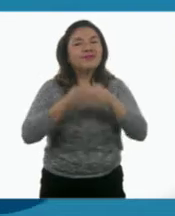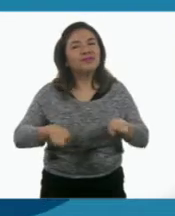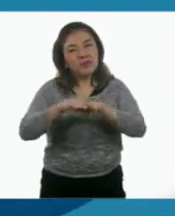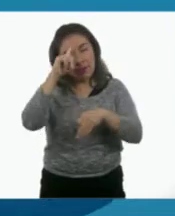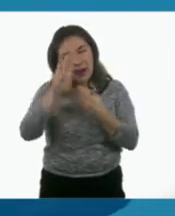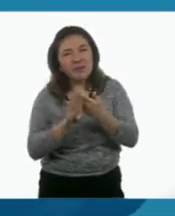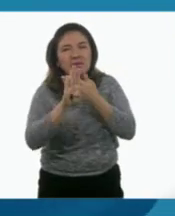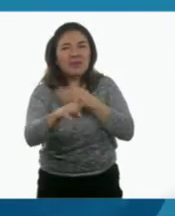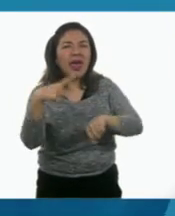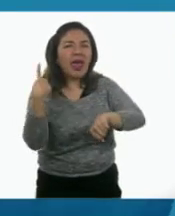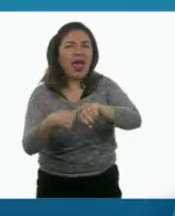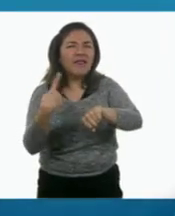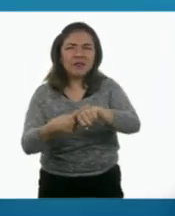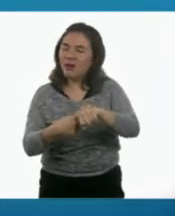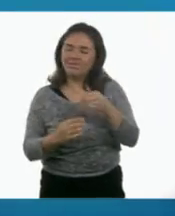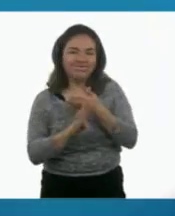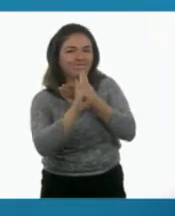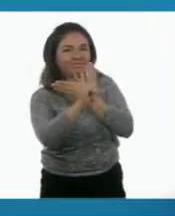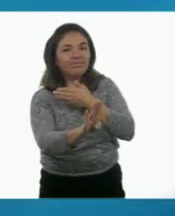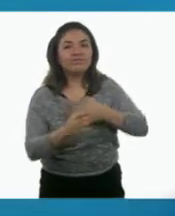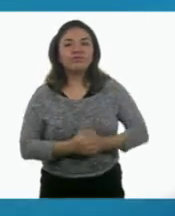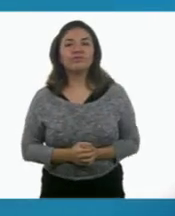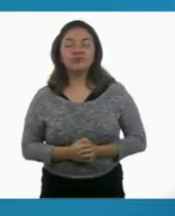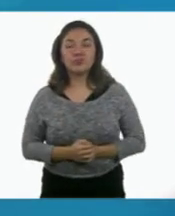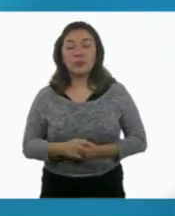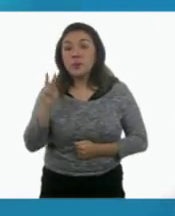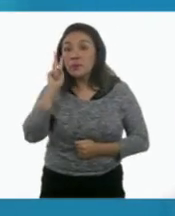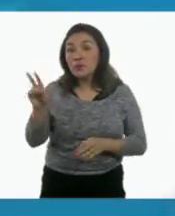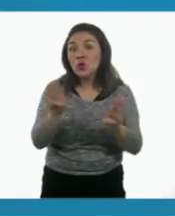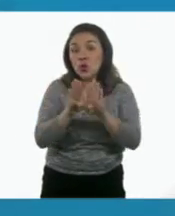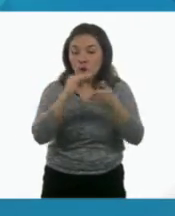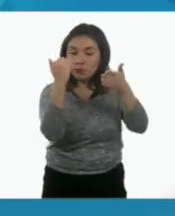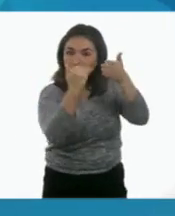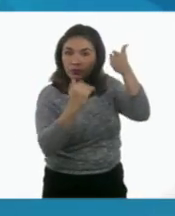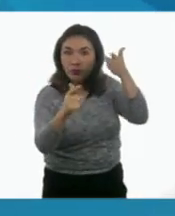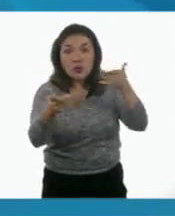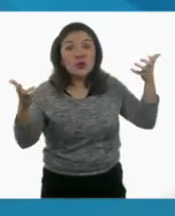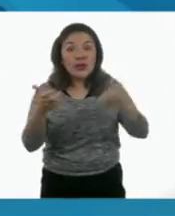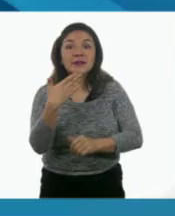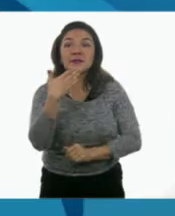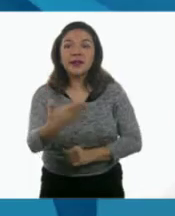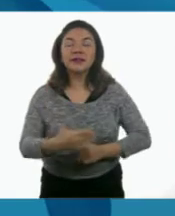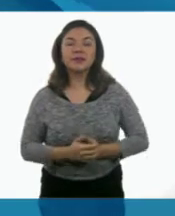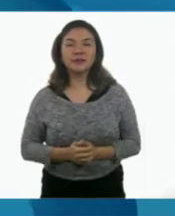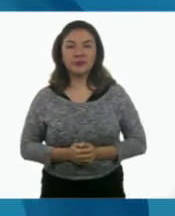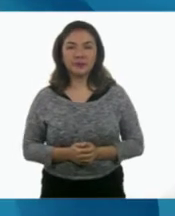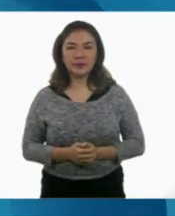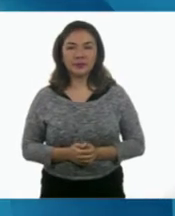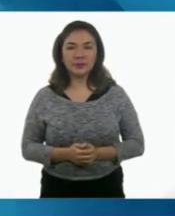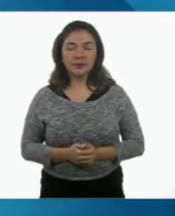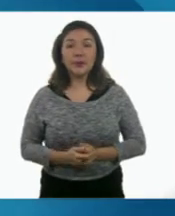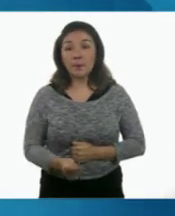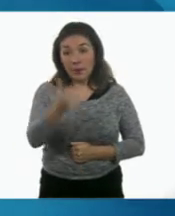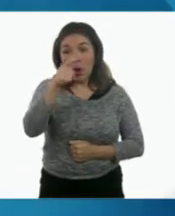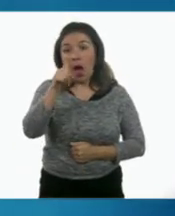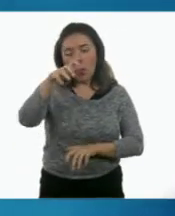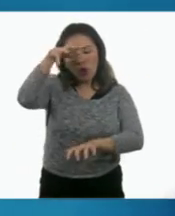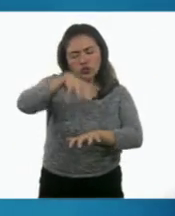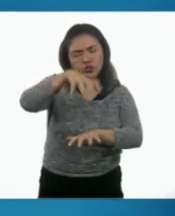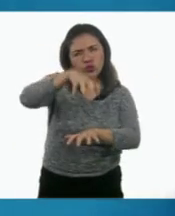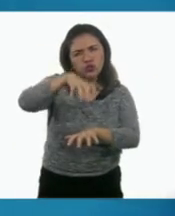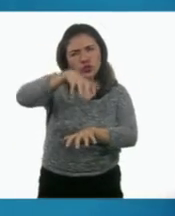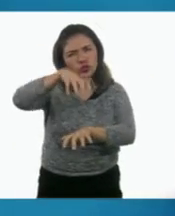importante para prevenir cualquier enfermedad. Sigue estos pasos para hacerlo correctamente. Moja tus